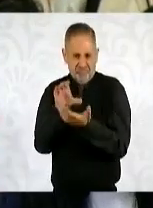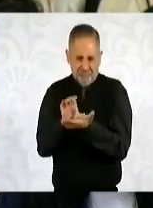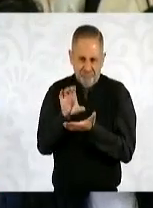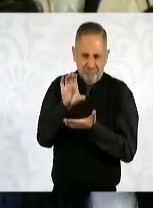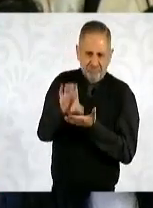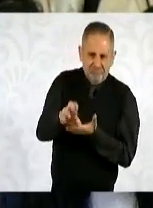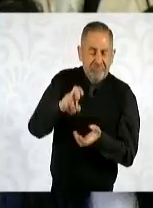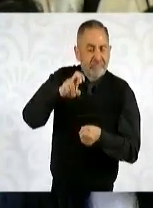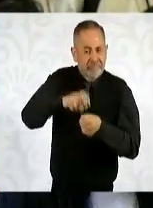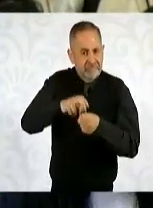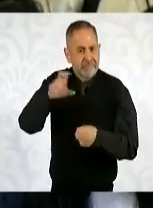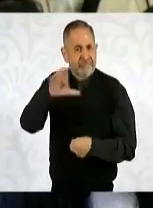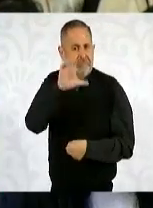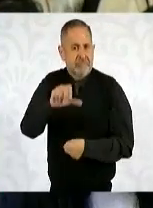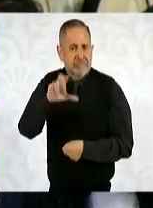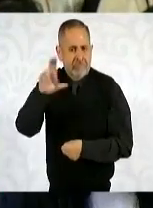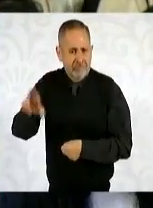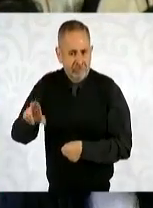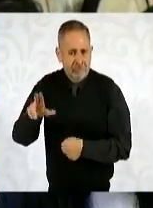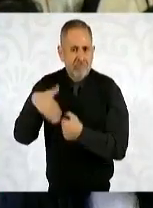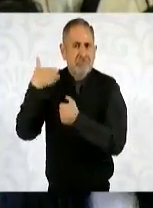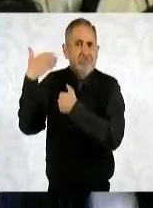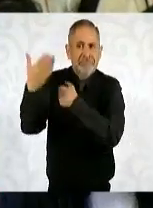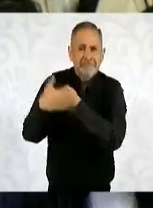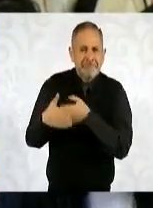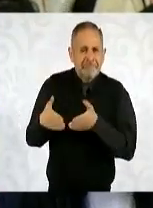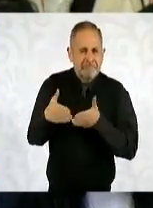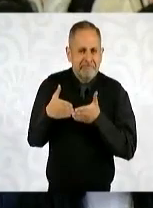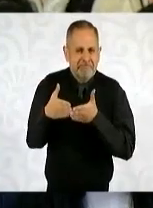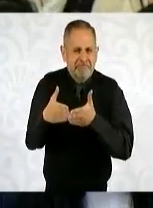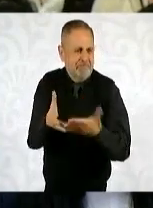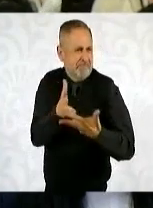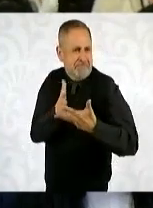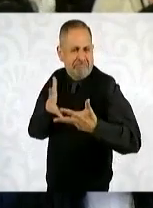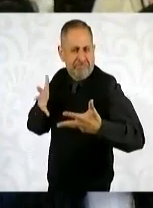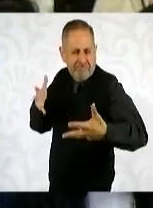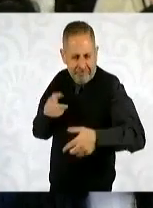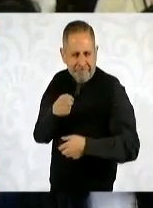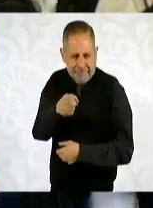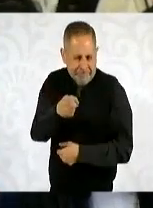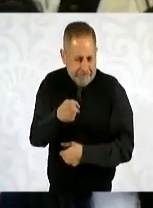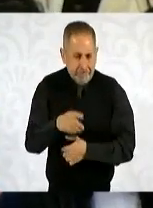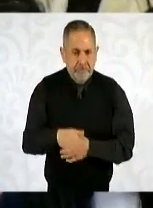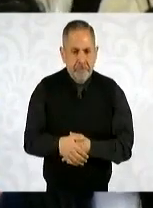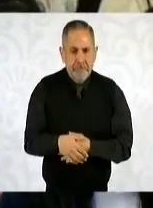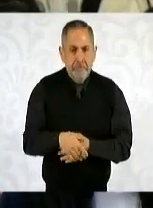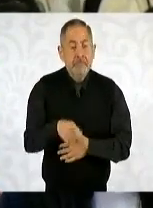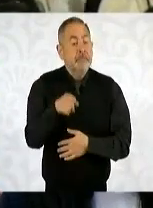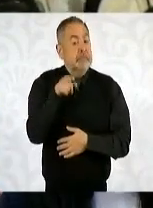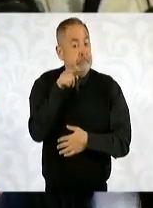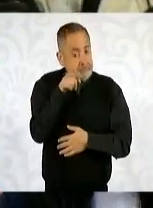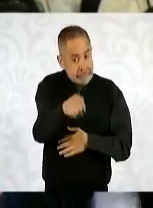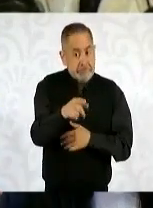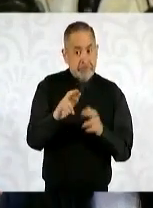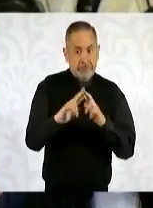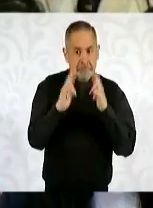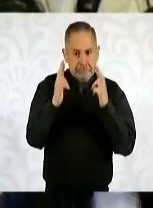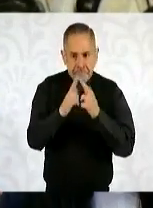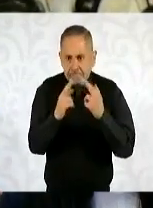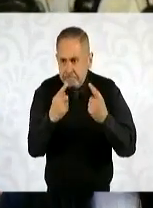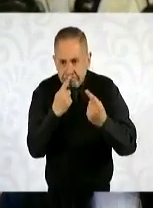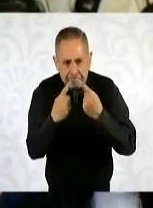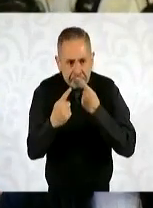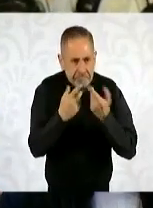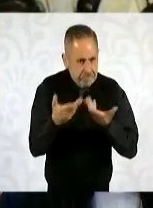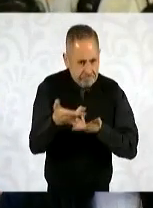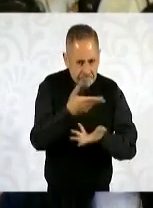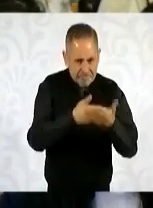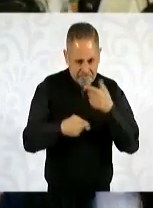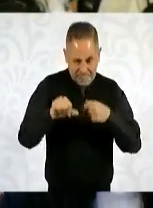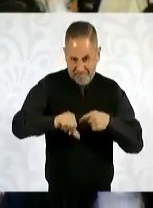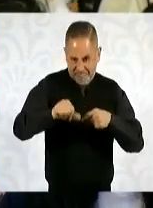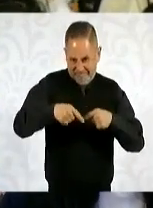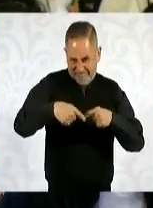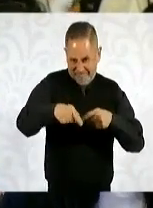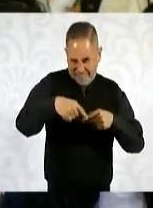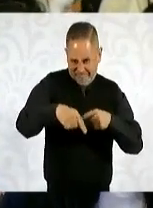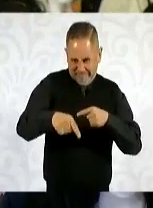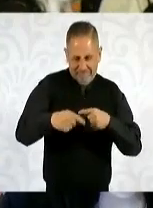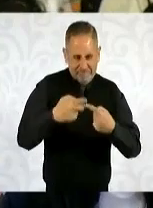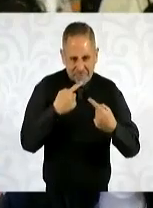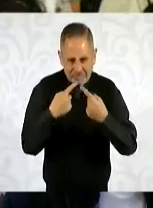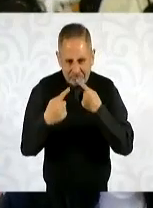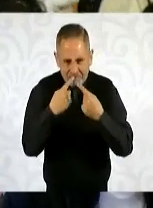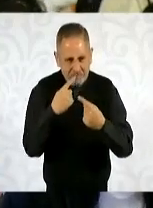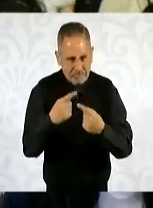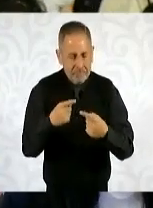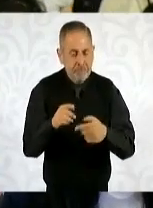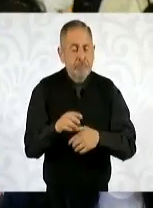crucero. Yo quisiera preguntarle, en esta reunión de alto nivel, si está